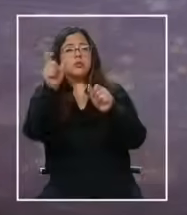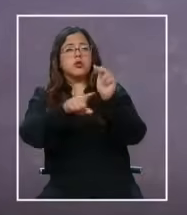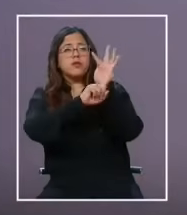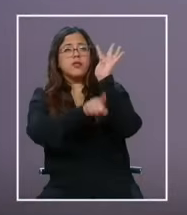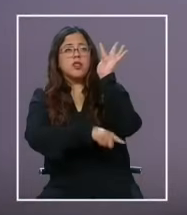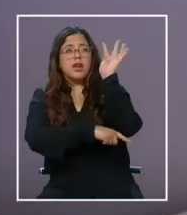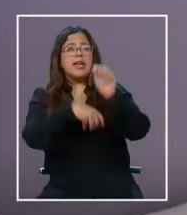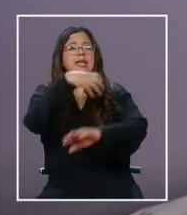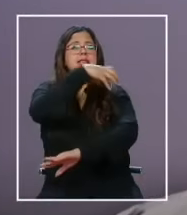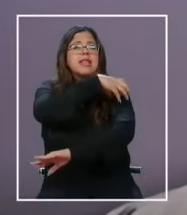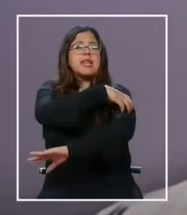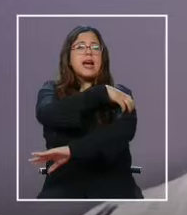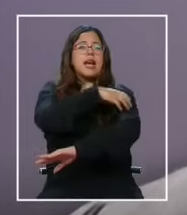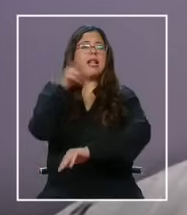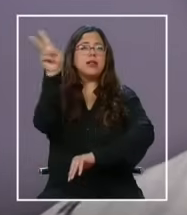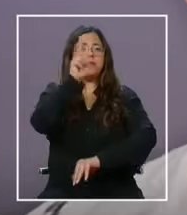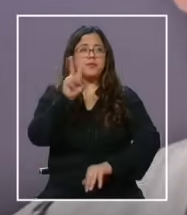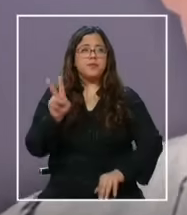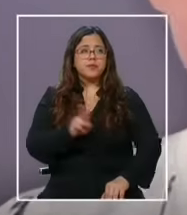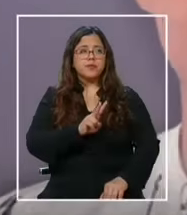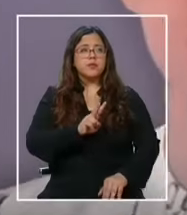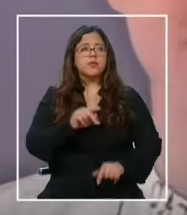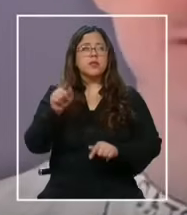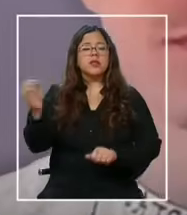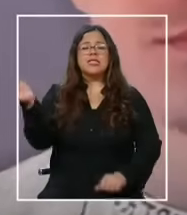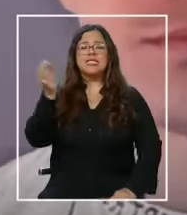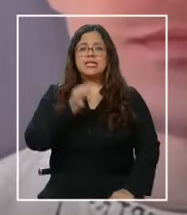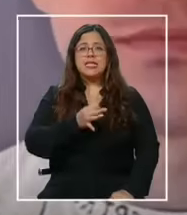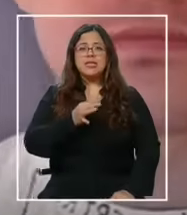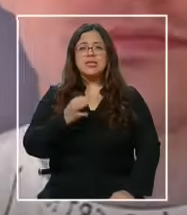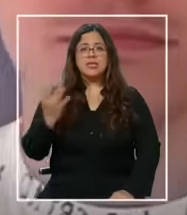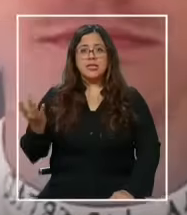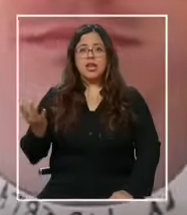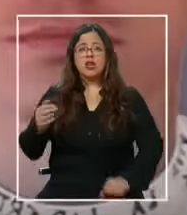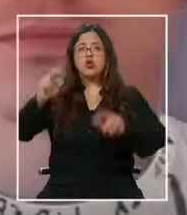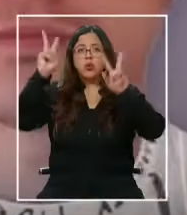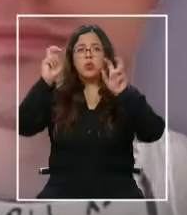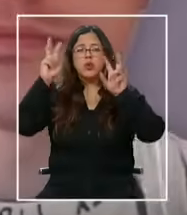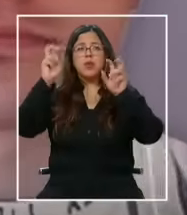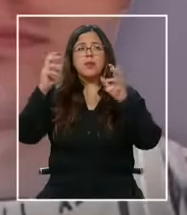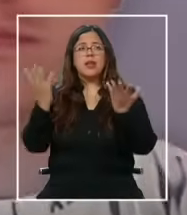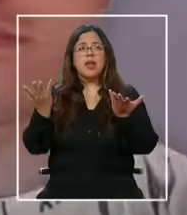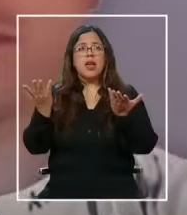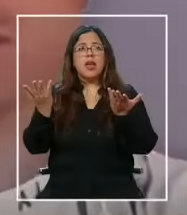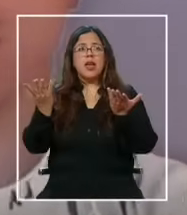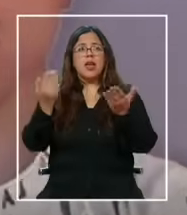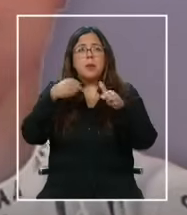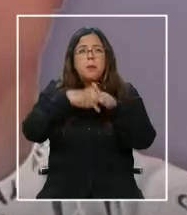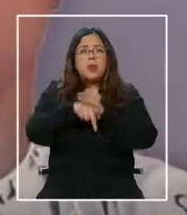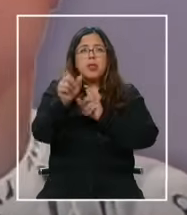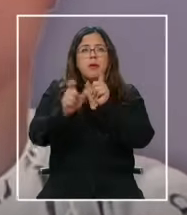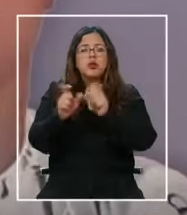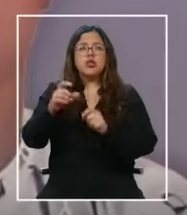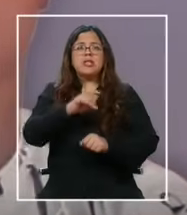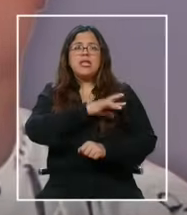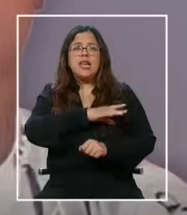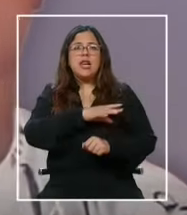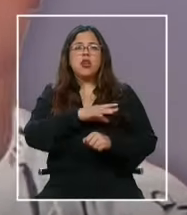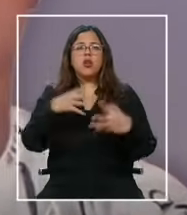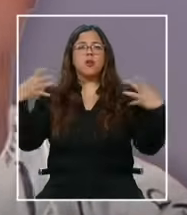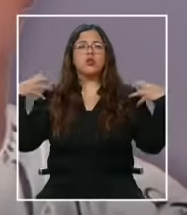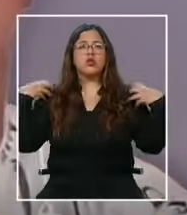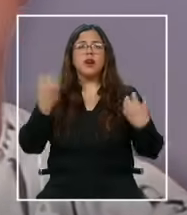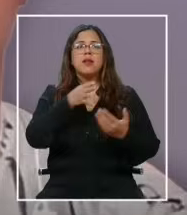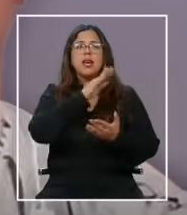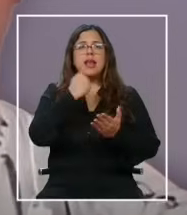general de Venezuela tarek William sa quien aseguró que habría una supuesta injerencia de agentes chilenos en la muerte del exteniente